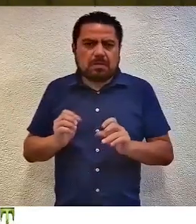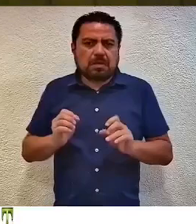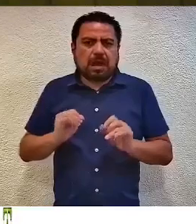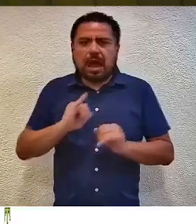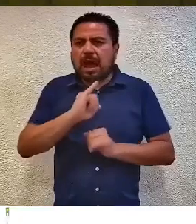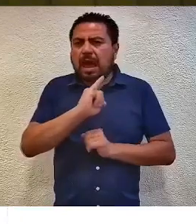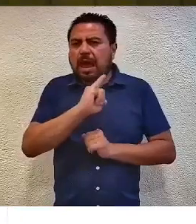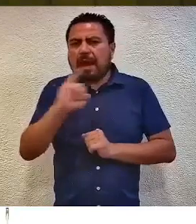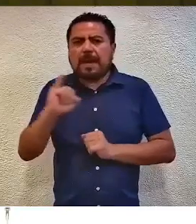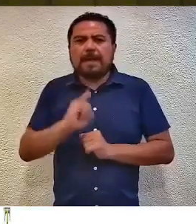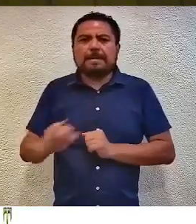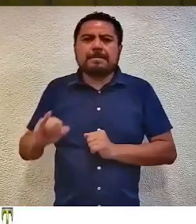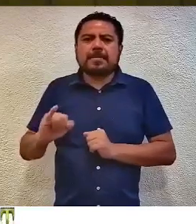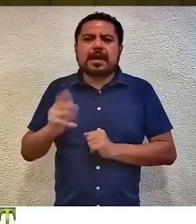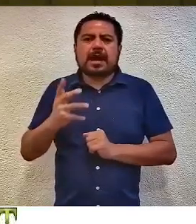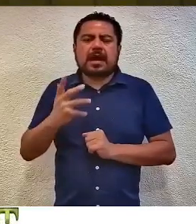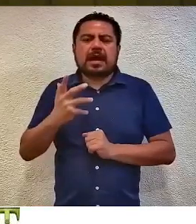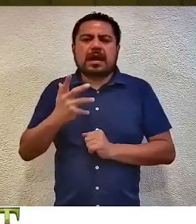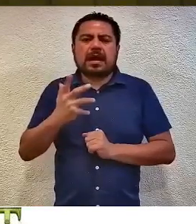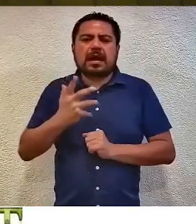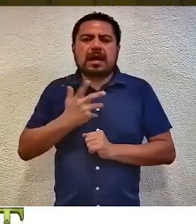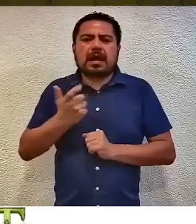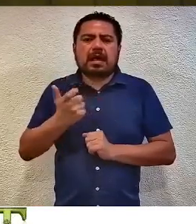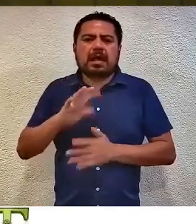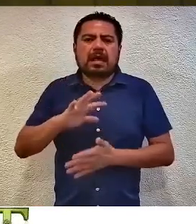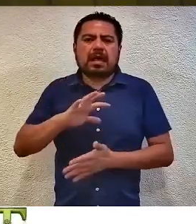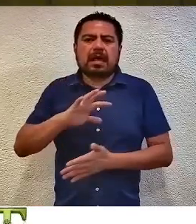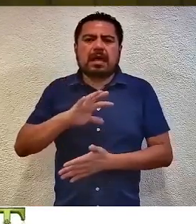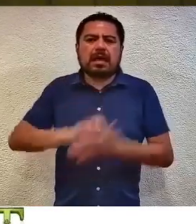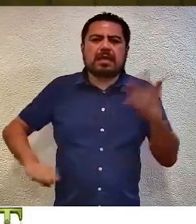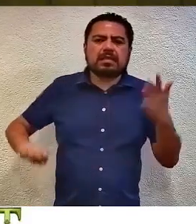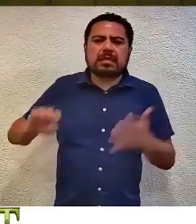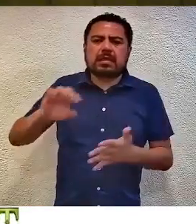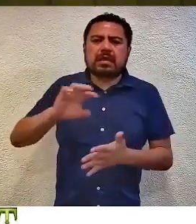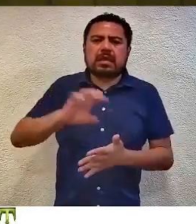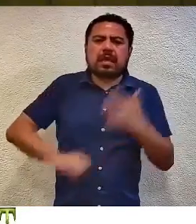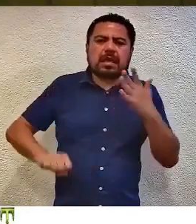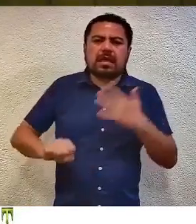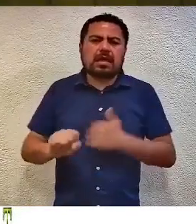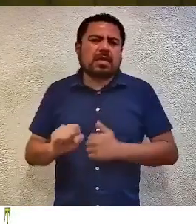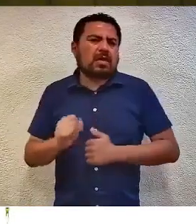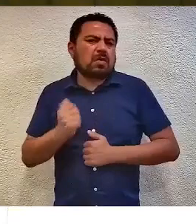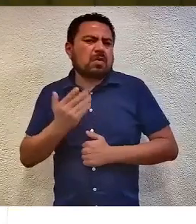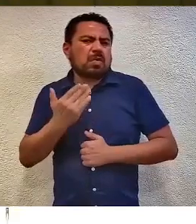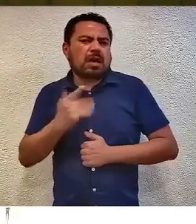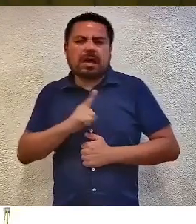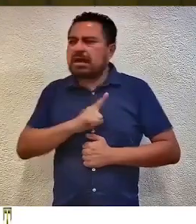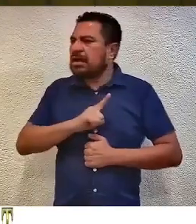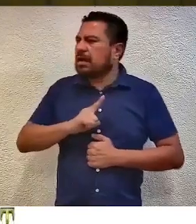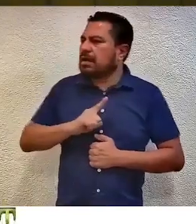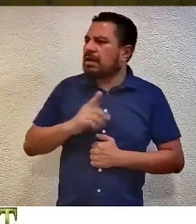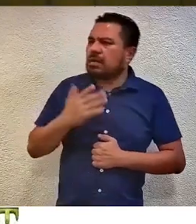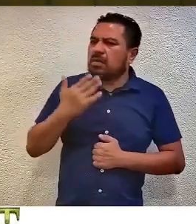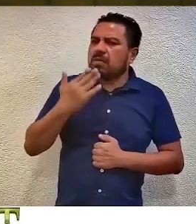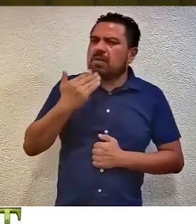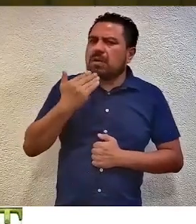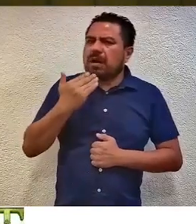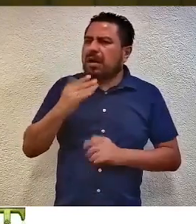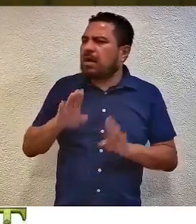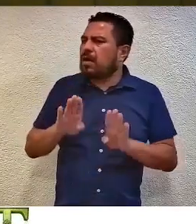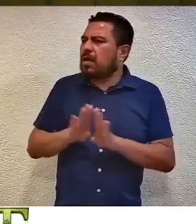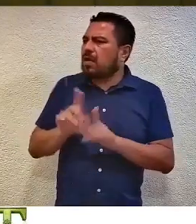nunca hubo alguna malversación o alguna indebida